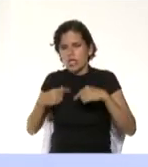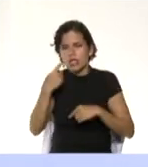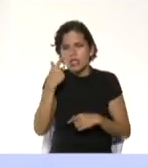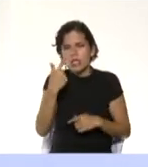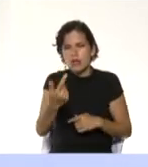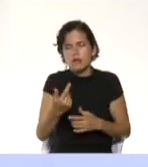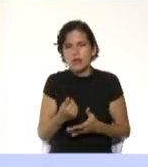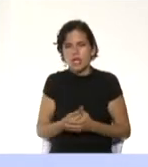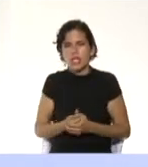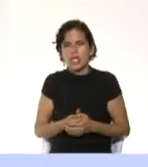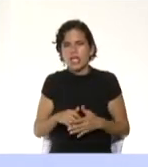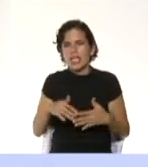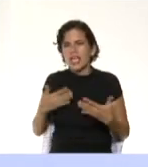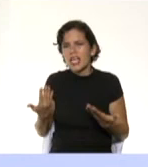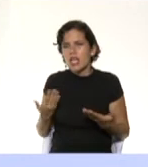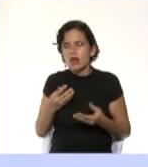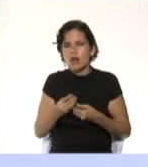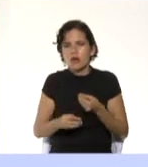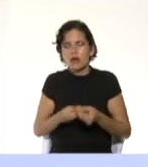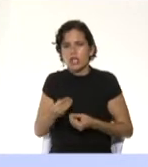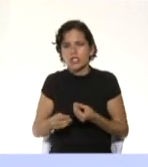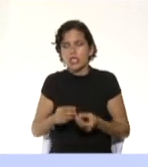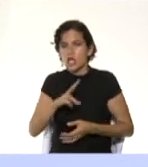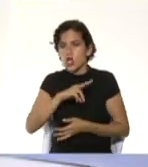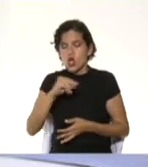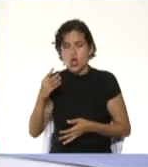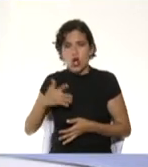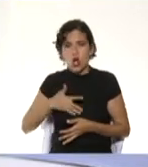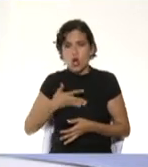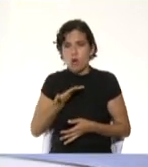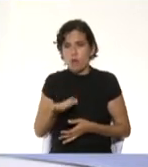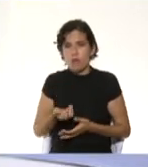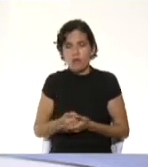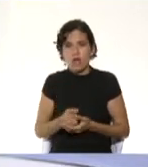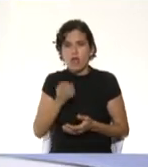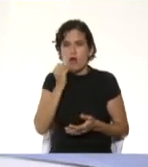ver qué es lo que voy a hacer, no puedo